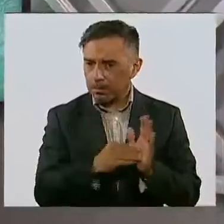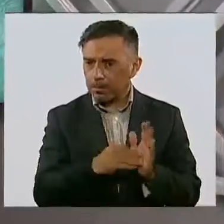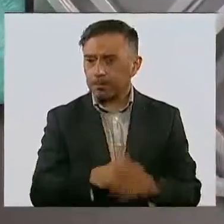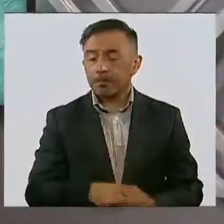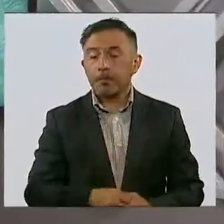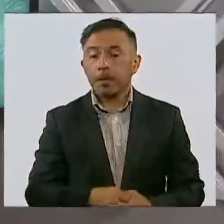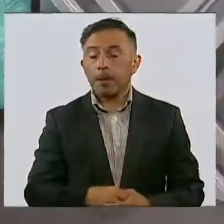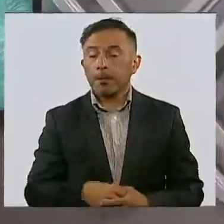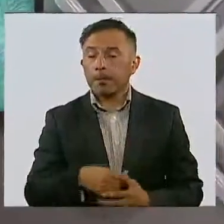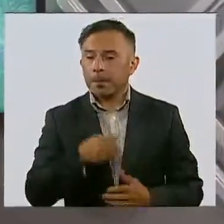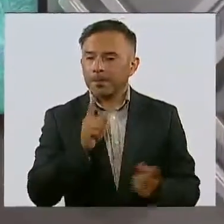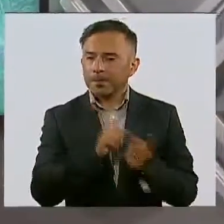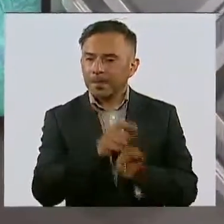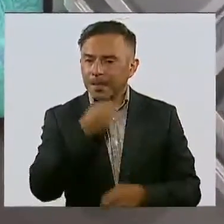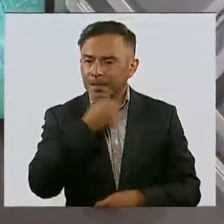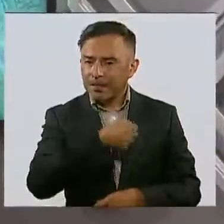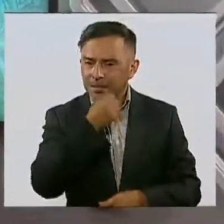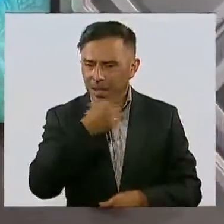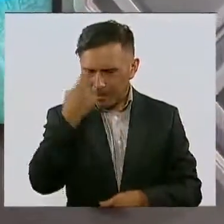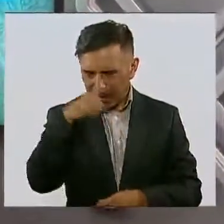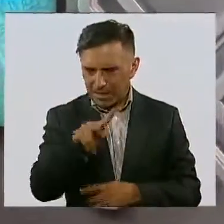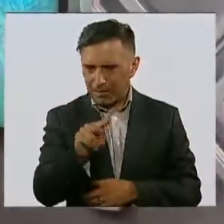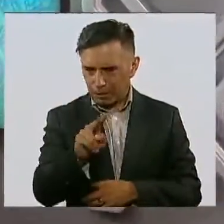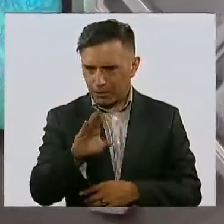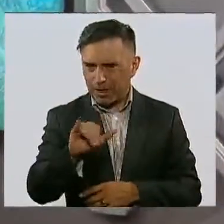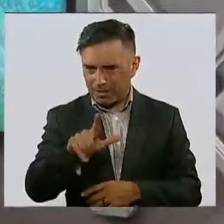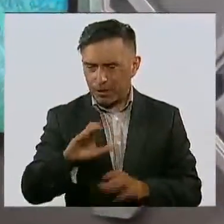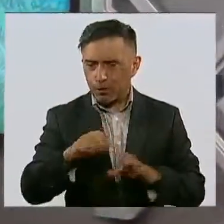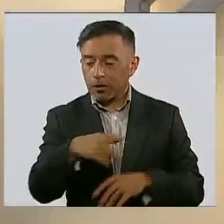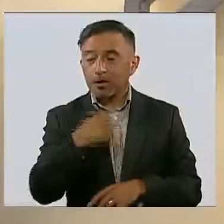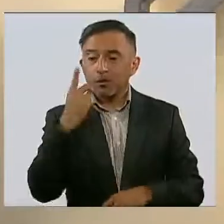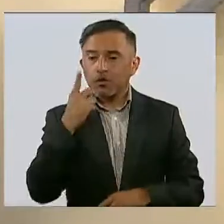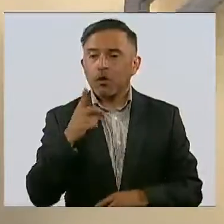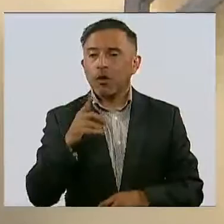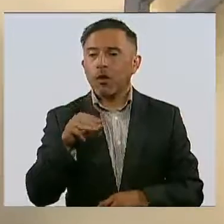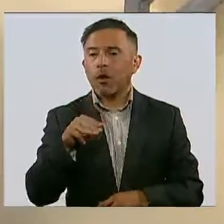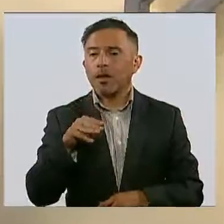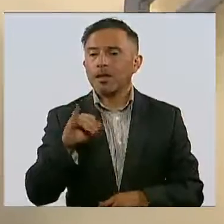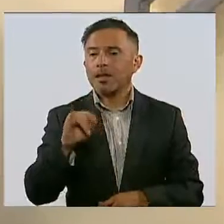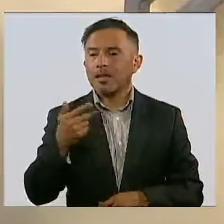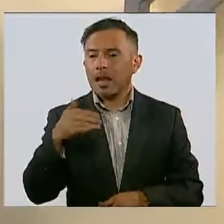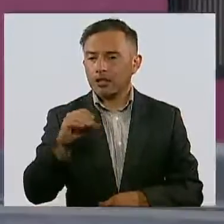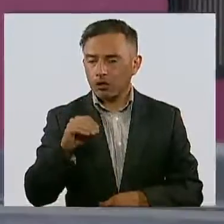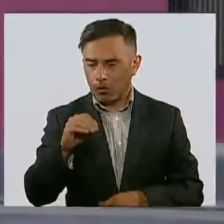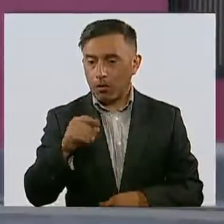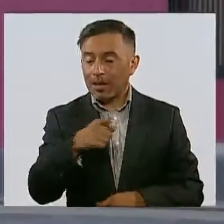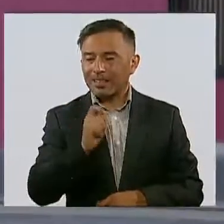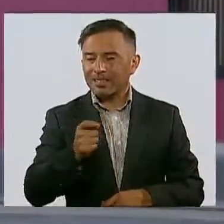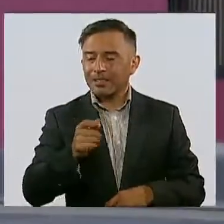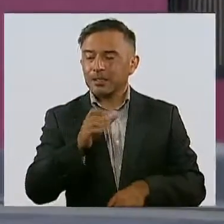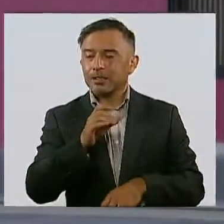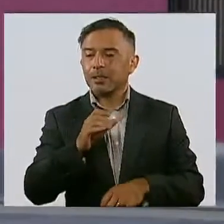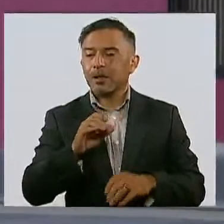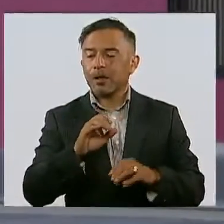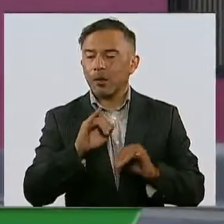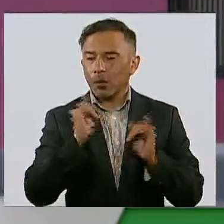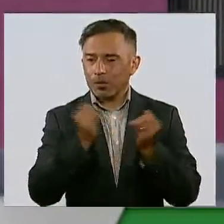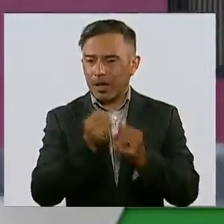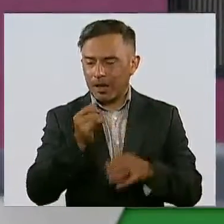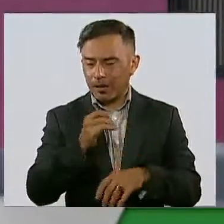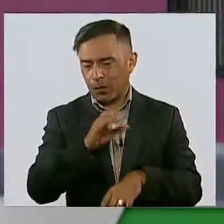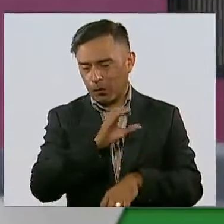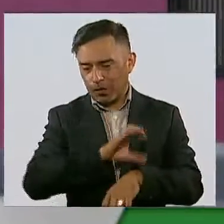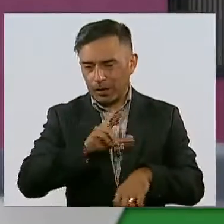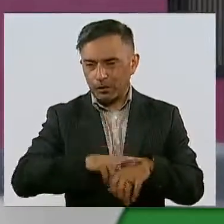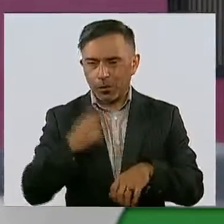Y miren, en entrevista para el canal del Congreso, el diputado Moisés Ignacio Mier Velasco, quien es presidente de la Junta de Coordinación Política, señaló que podría ser